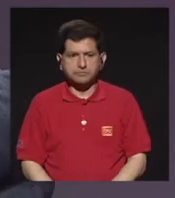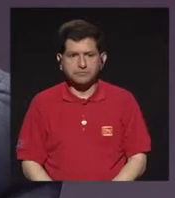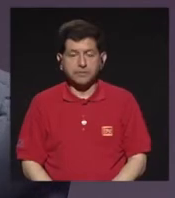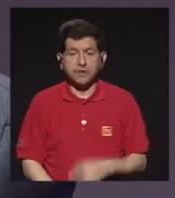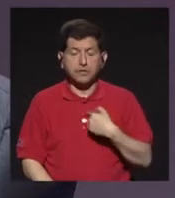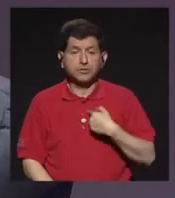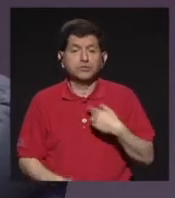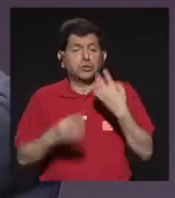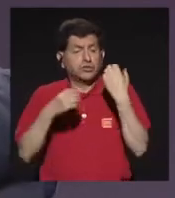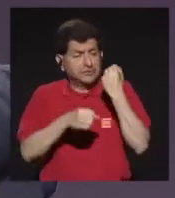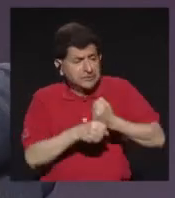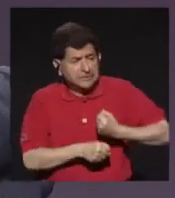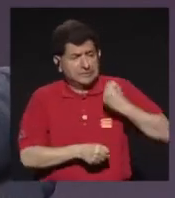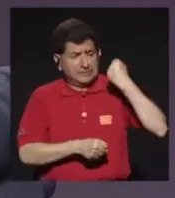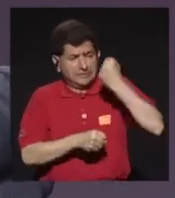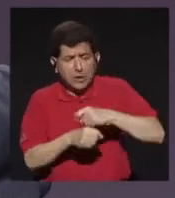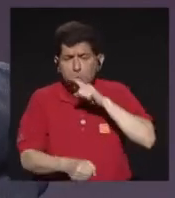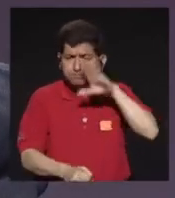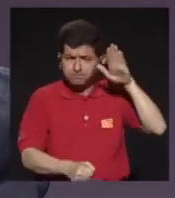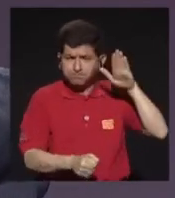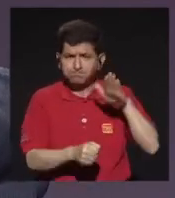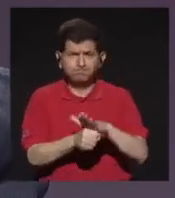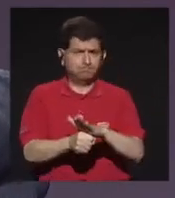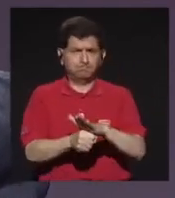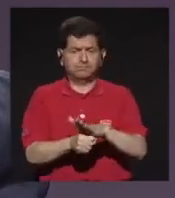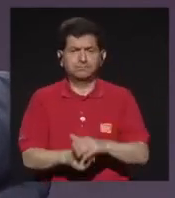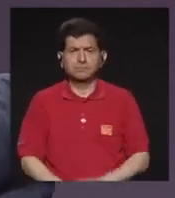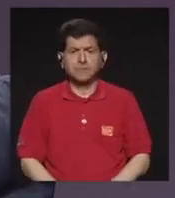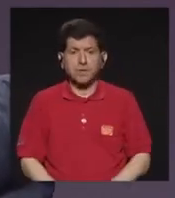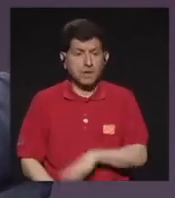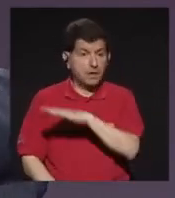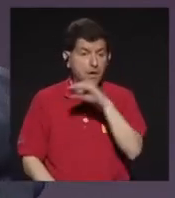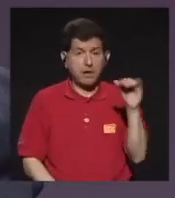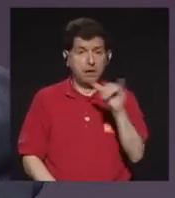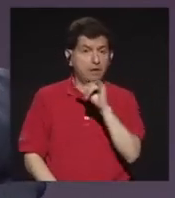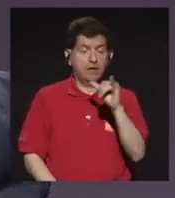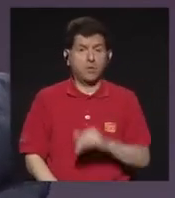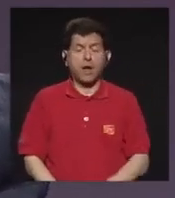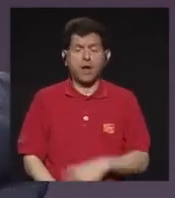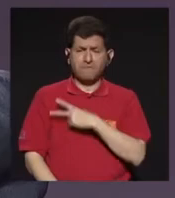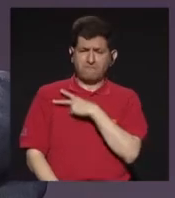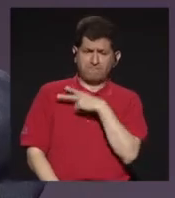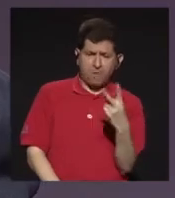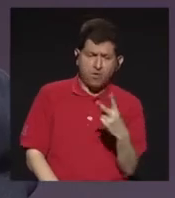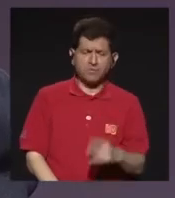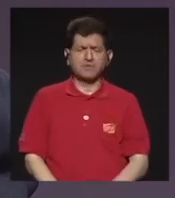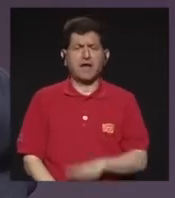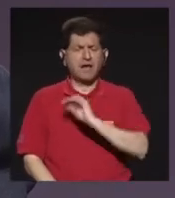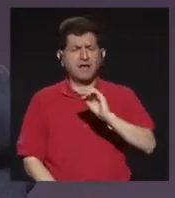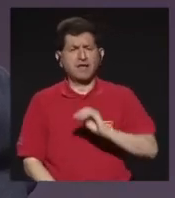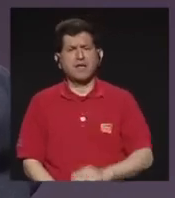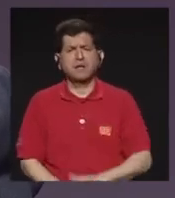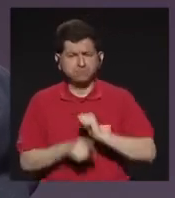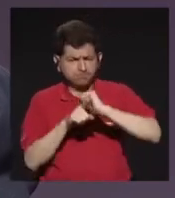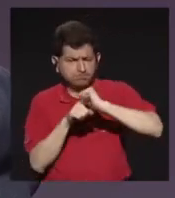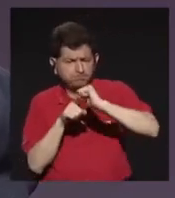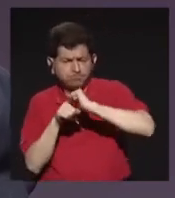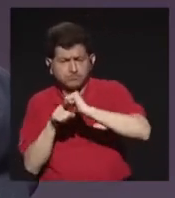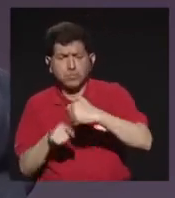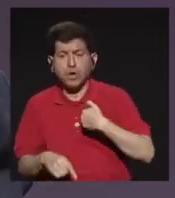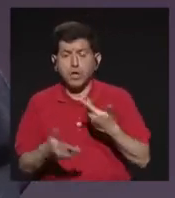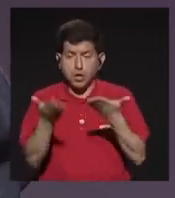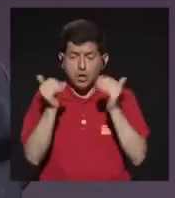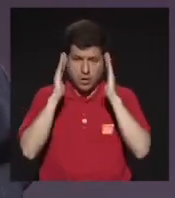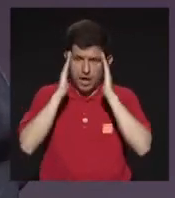A punta de trabajo comprometido, ¿verdad? Y a punta de voluntad de capacitación. Y yo quiero llamar